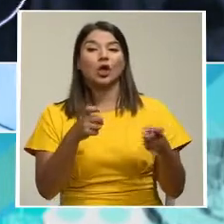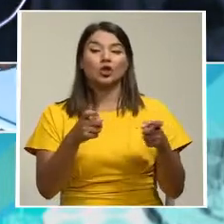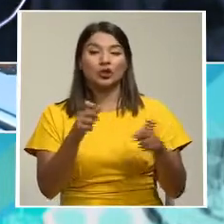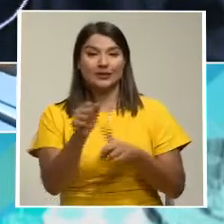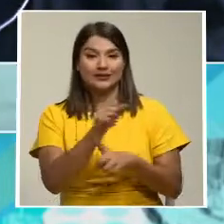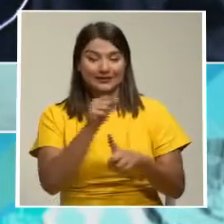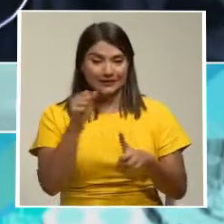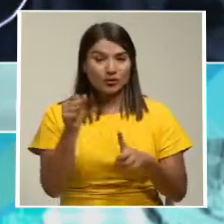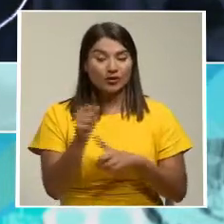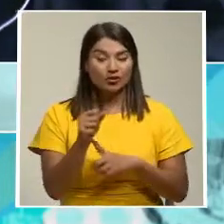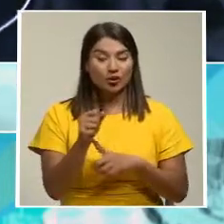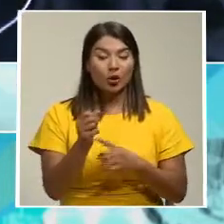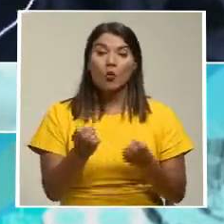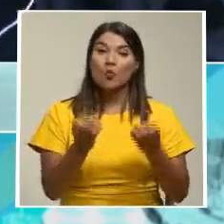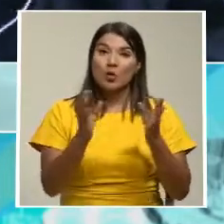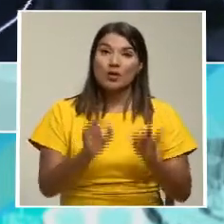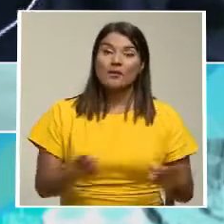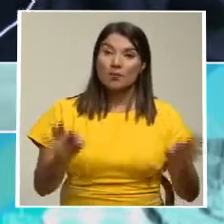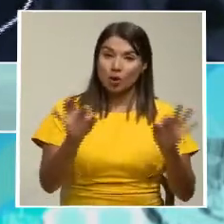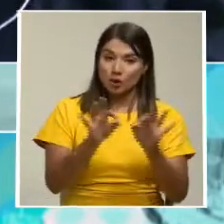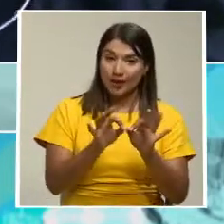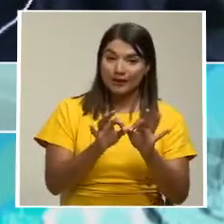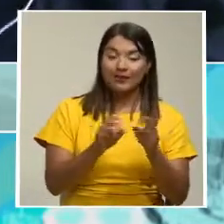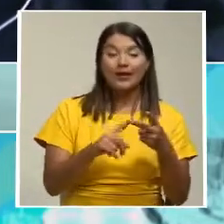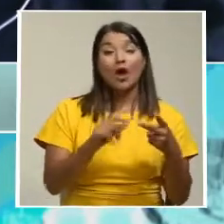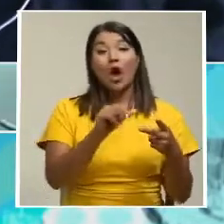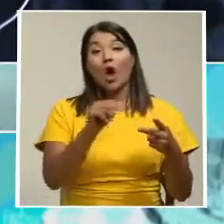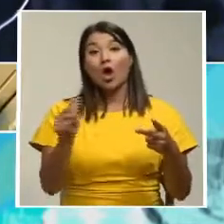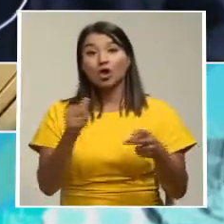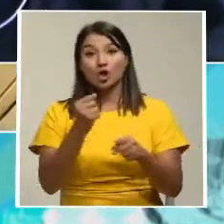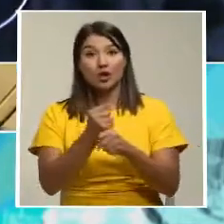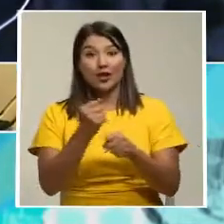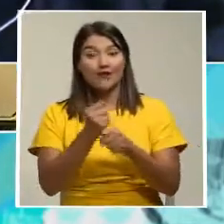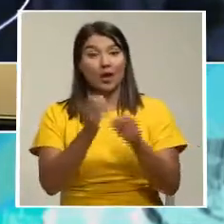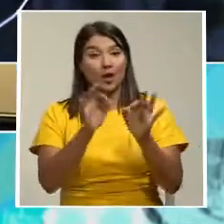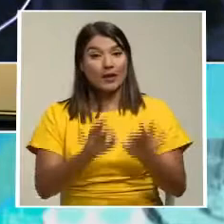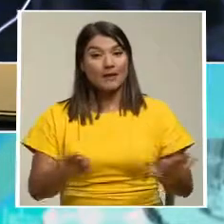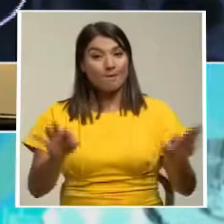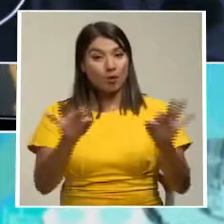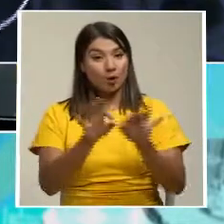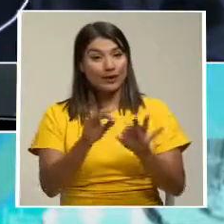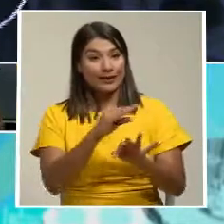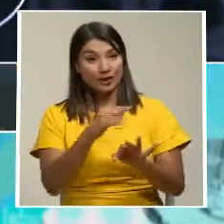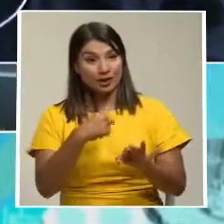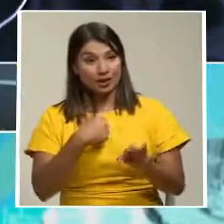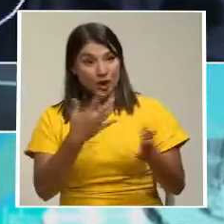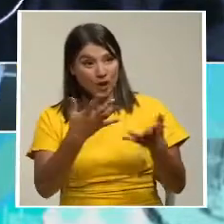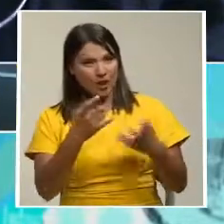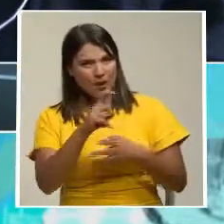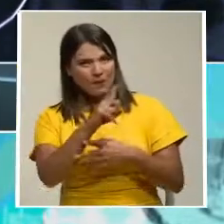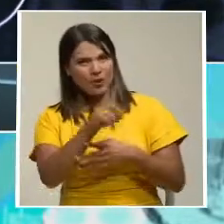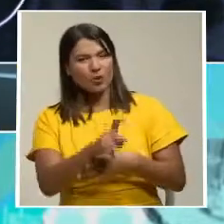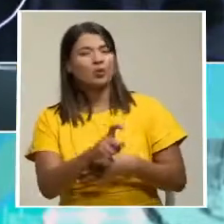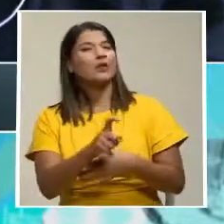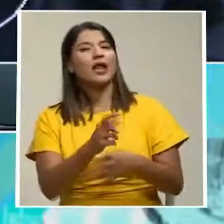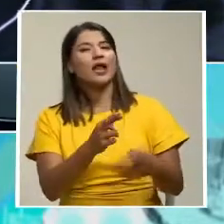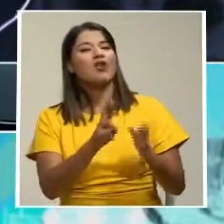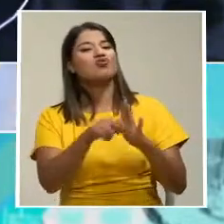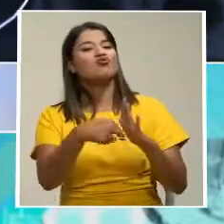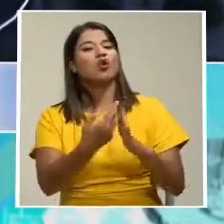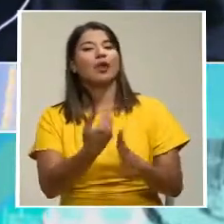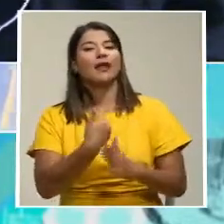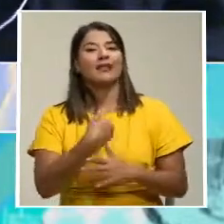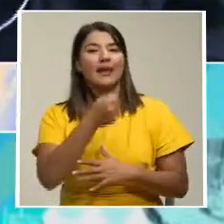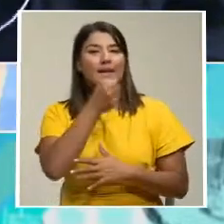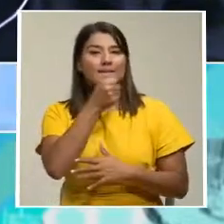situación, va a ser fundamental. Y el otro trabajo fundamental, y que te pregunto acerca de él, es el trabajo de la prensa hoy